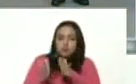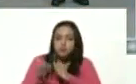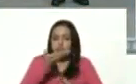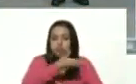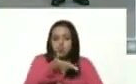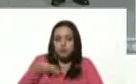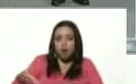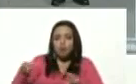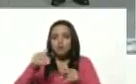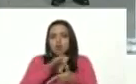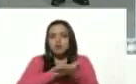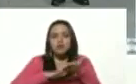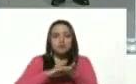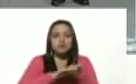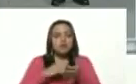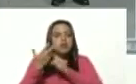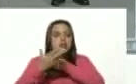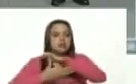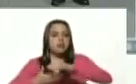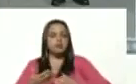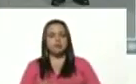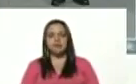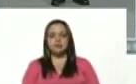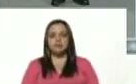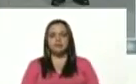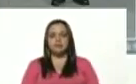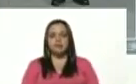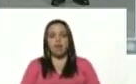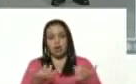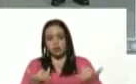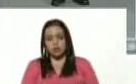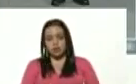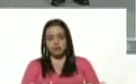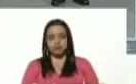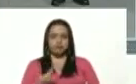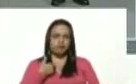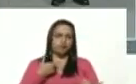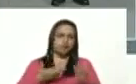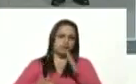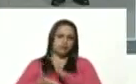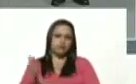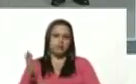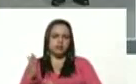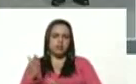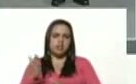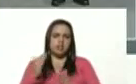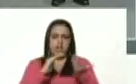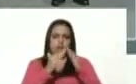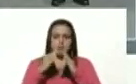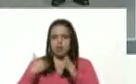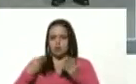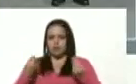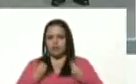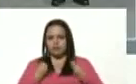solución de los problemas. Yo ahorita salí del urbanismo donde yo vivo, Concilia.